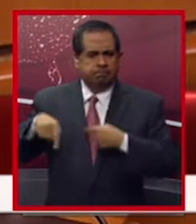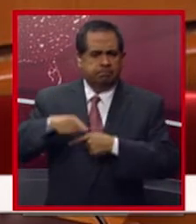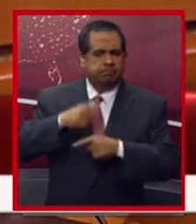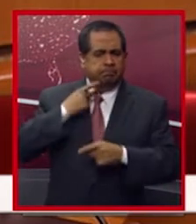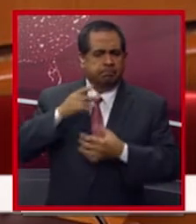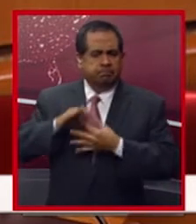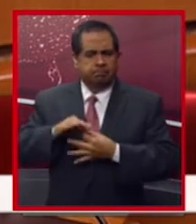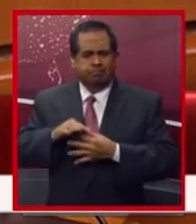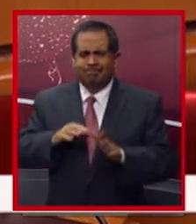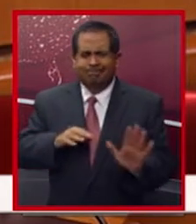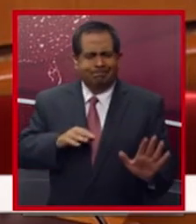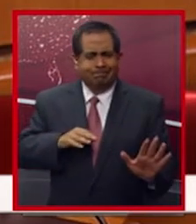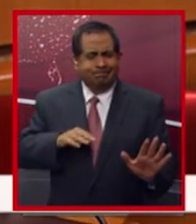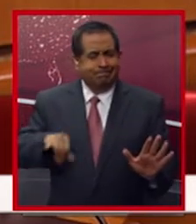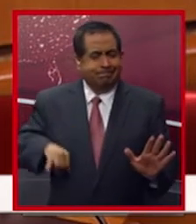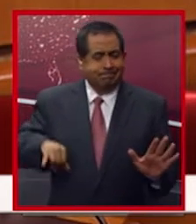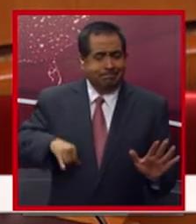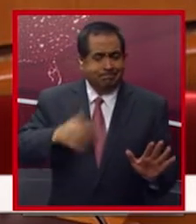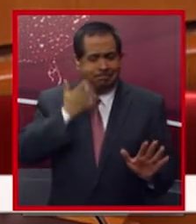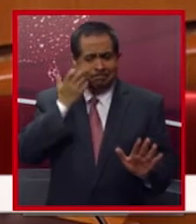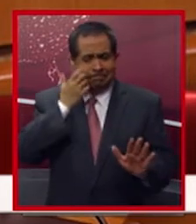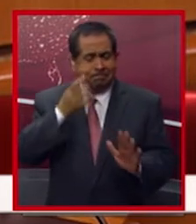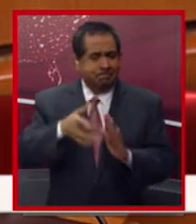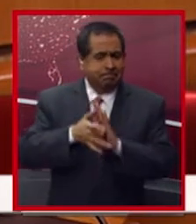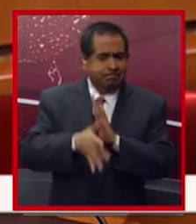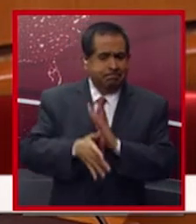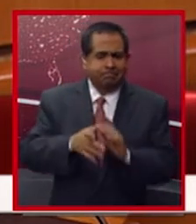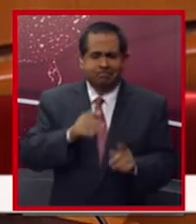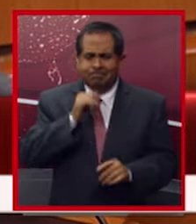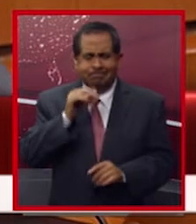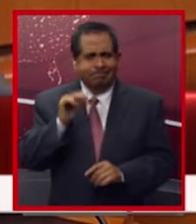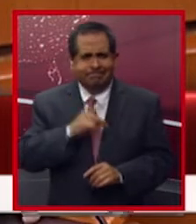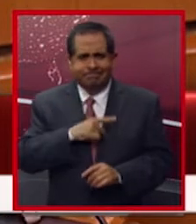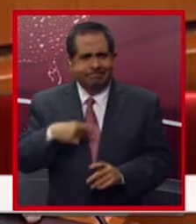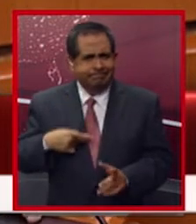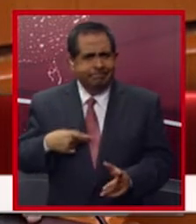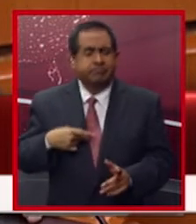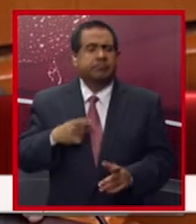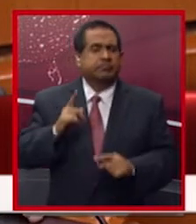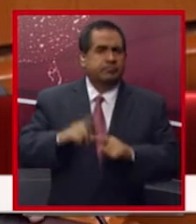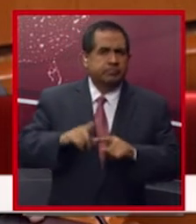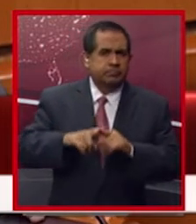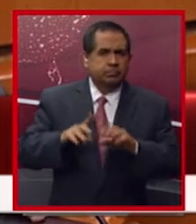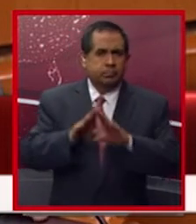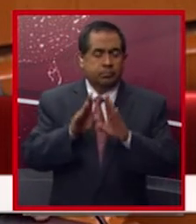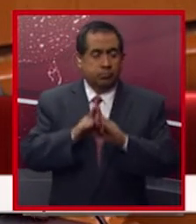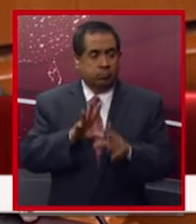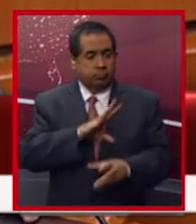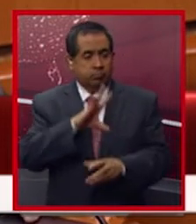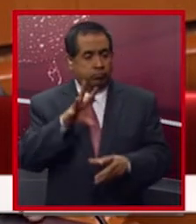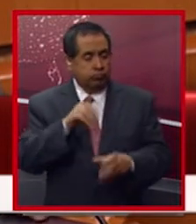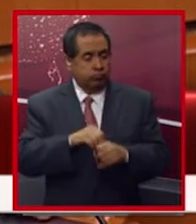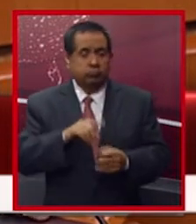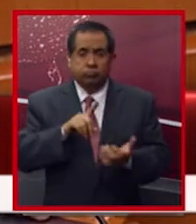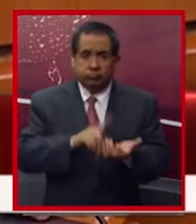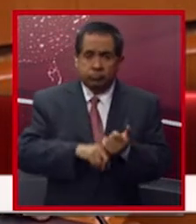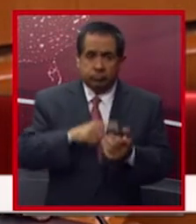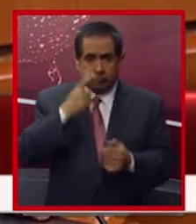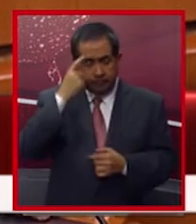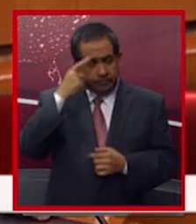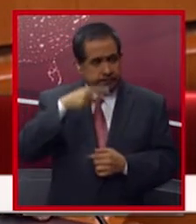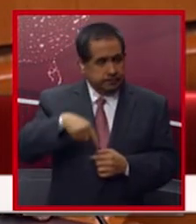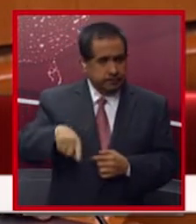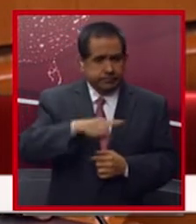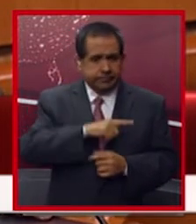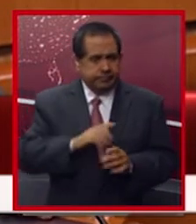repentino interés que hay sobre el tema, pues por supuesto corresponde al interés que hay por influir